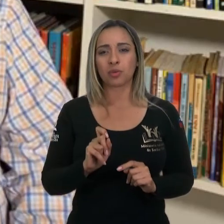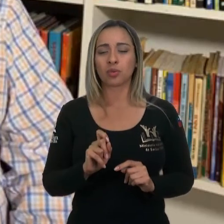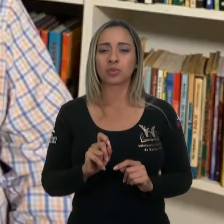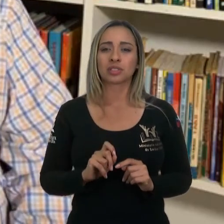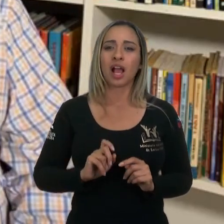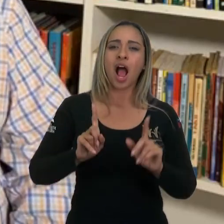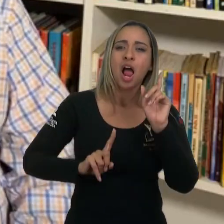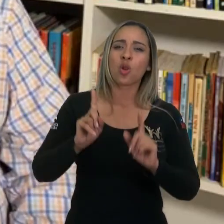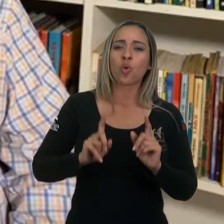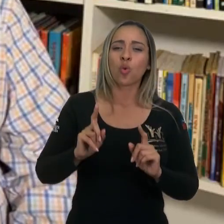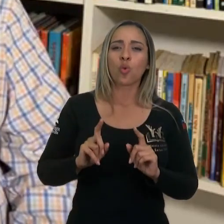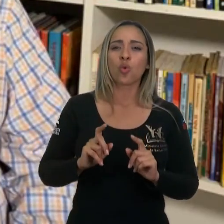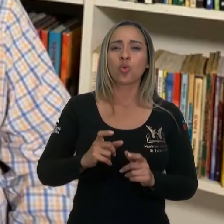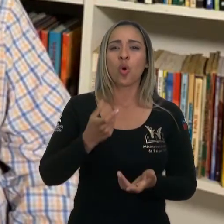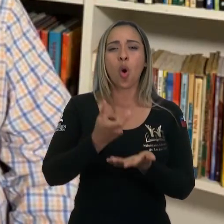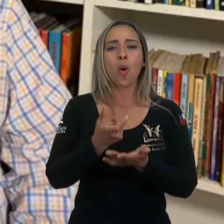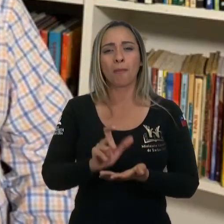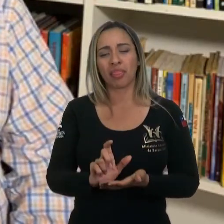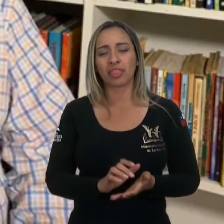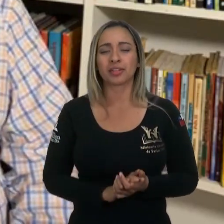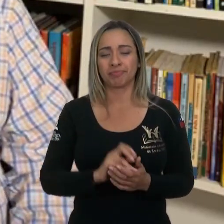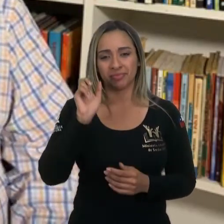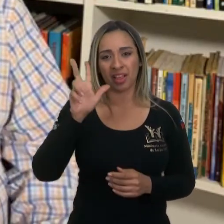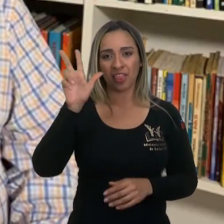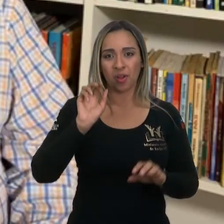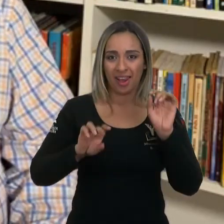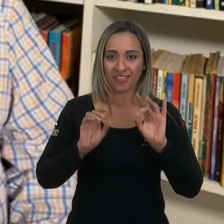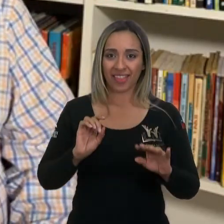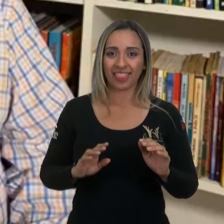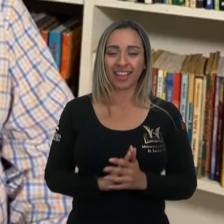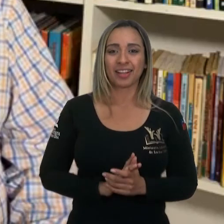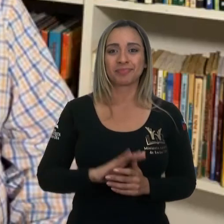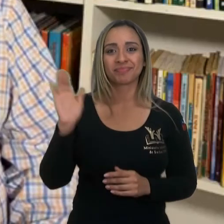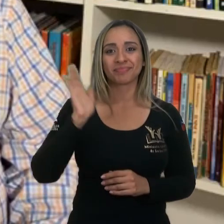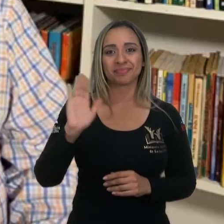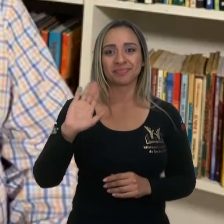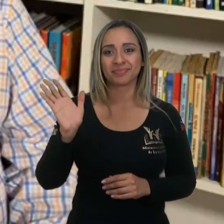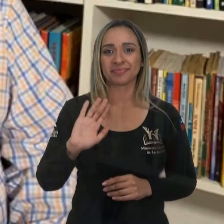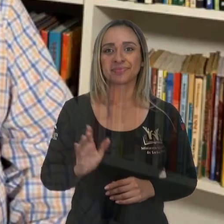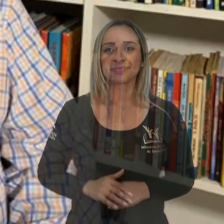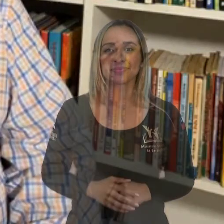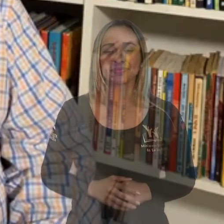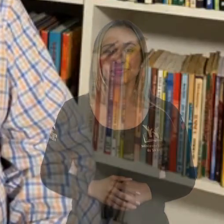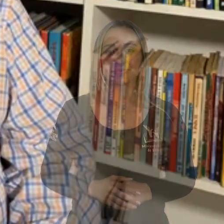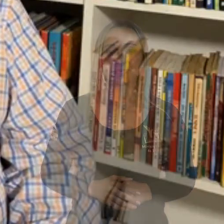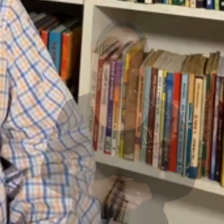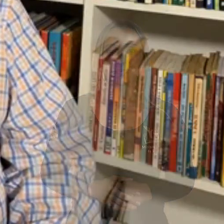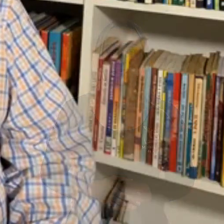comentarios, opiniones de otras personas. Que Dios les bendiga ricamente. Nos vemos el jueves. Felicidades.